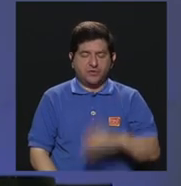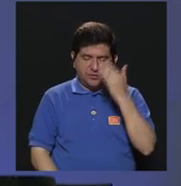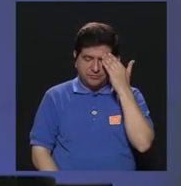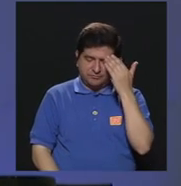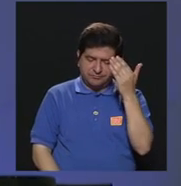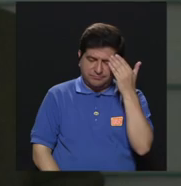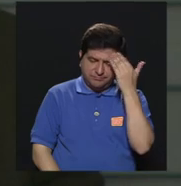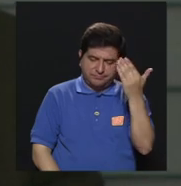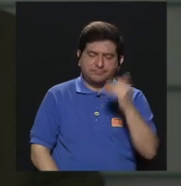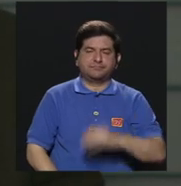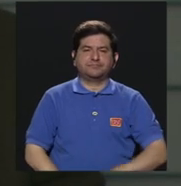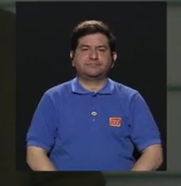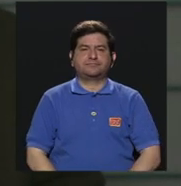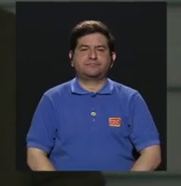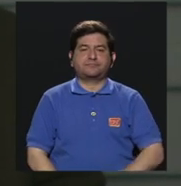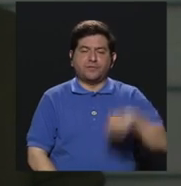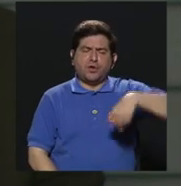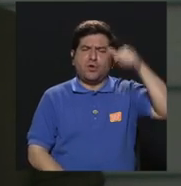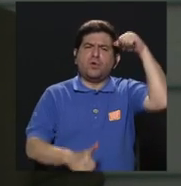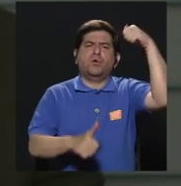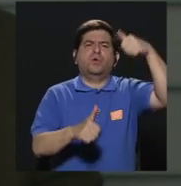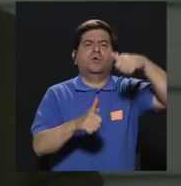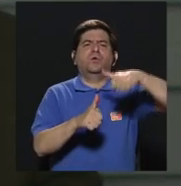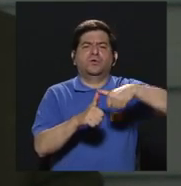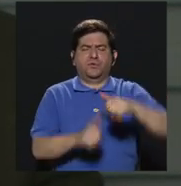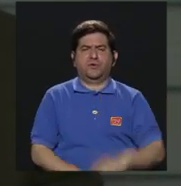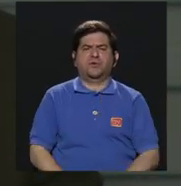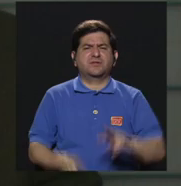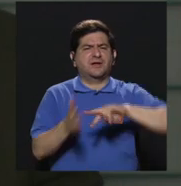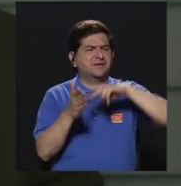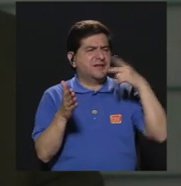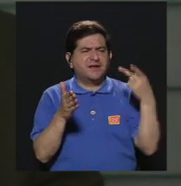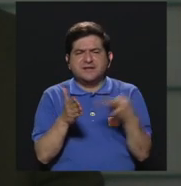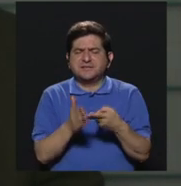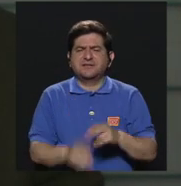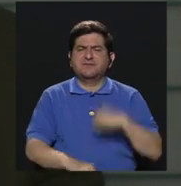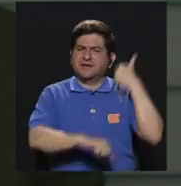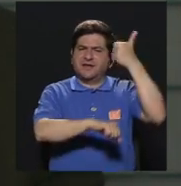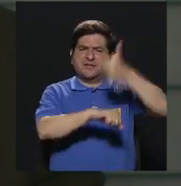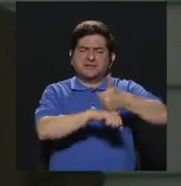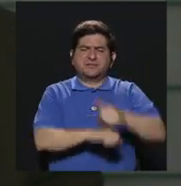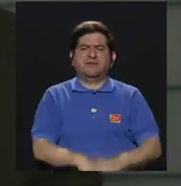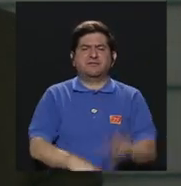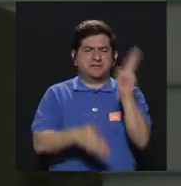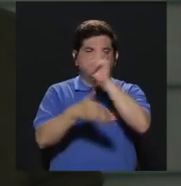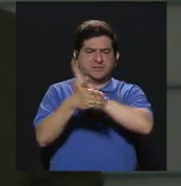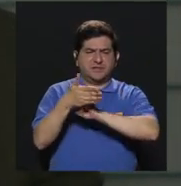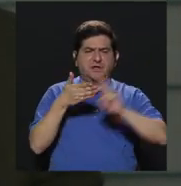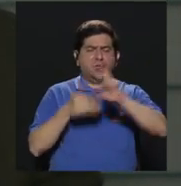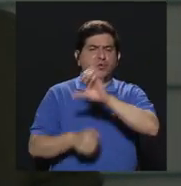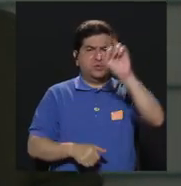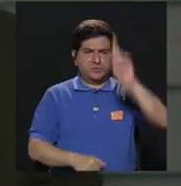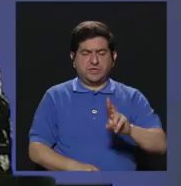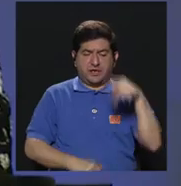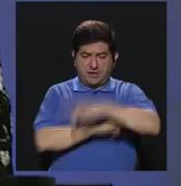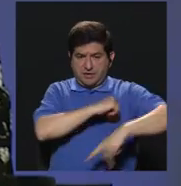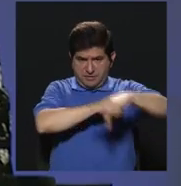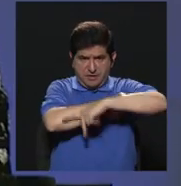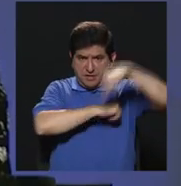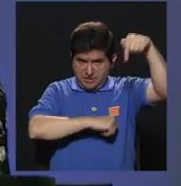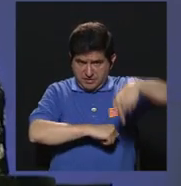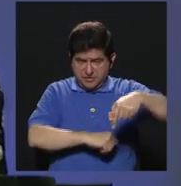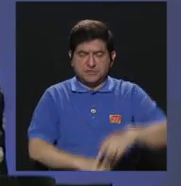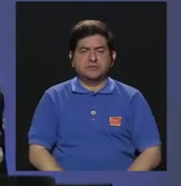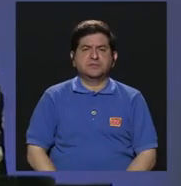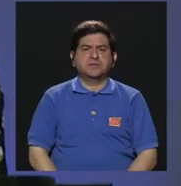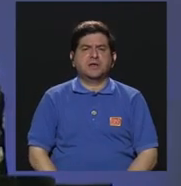saludo. Hoy recordamos el significado de la creación de la Universidad de Costa Rica para el país y